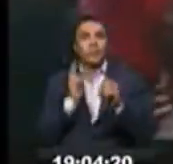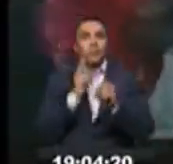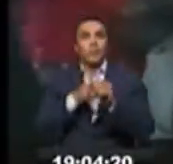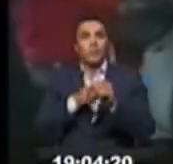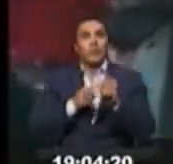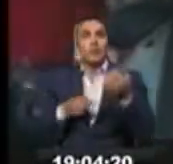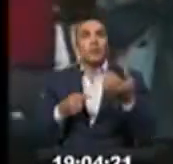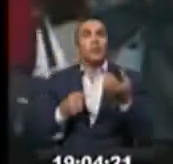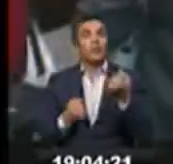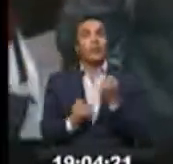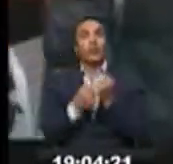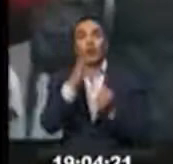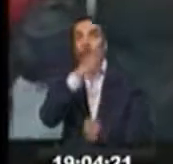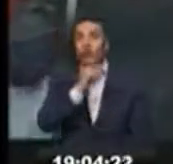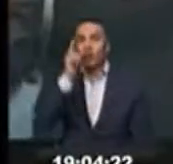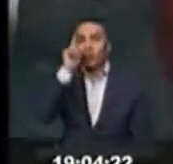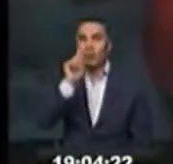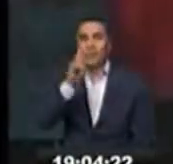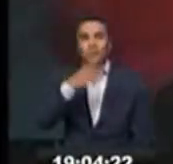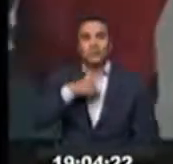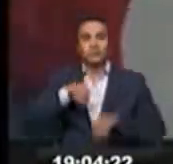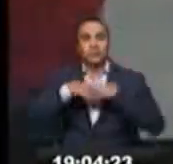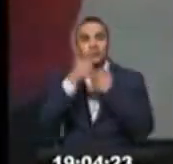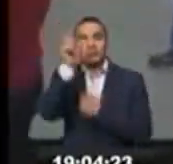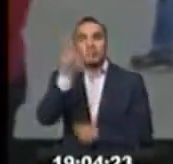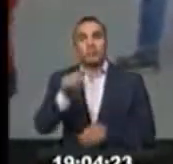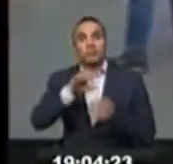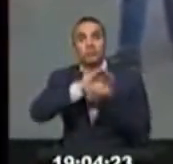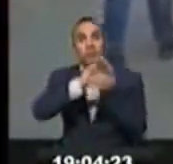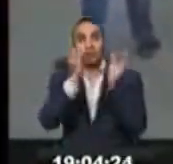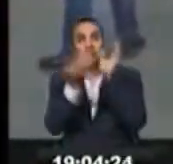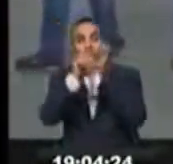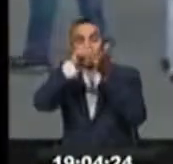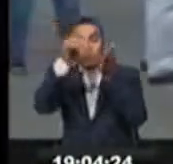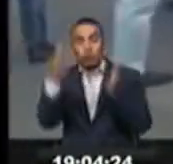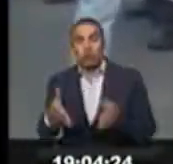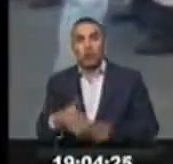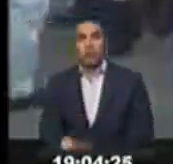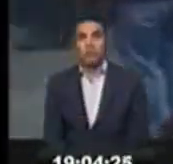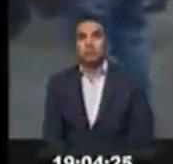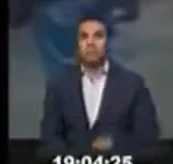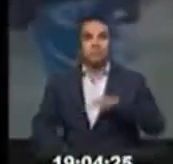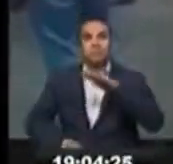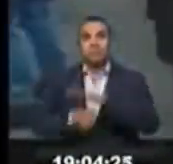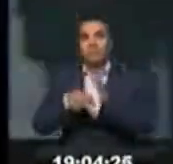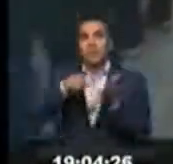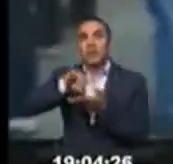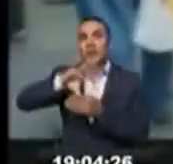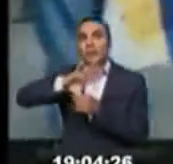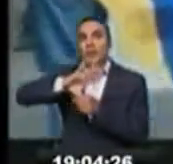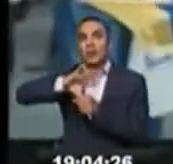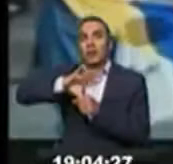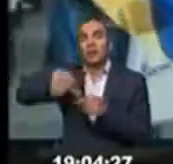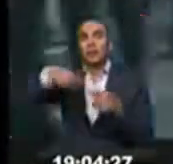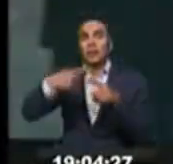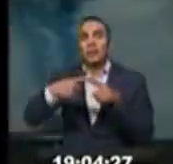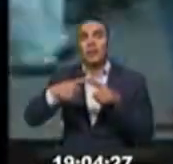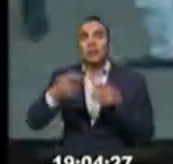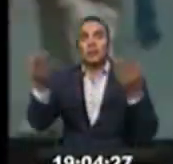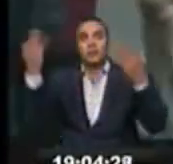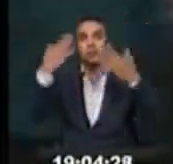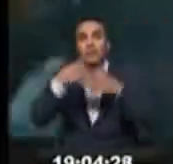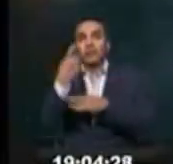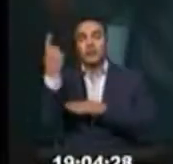correísmo. Entre ellos constan asambleístas de la Revolución Ciudadana. Se refugiaron en esa embajada tras el fin de los